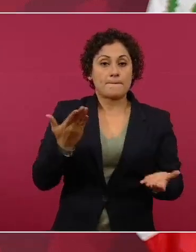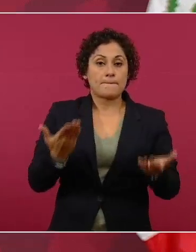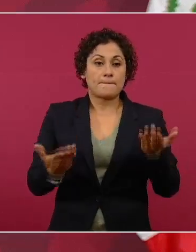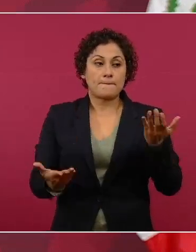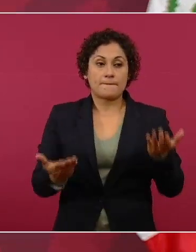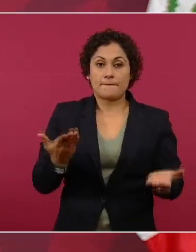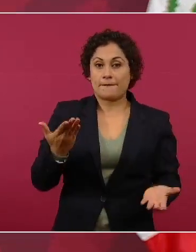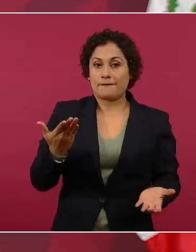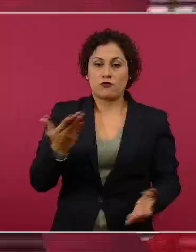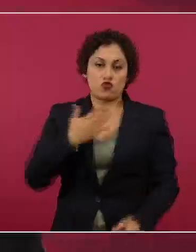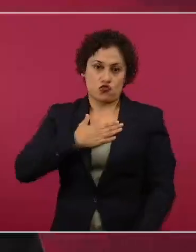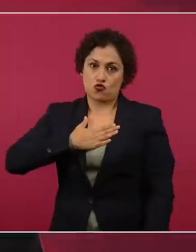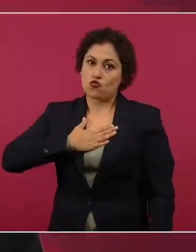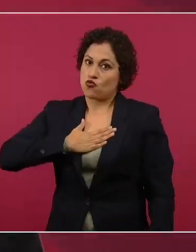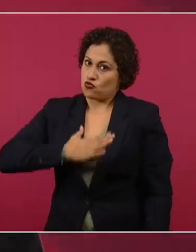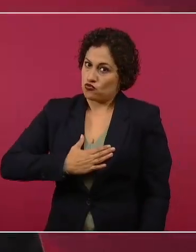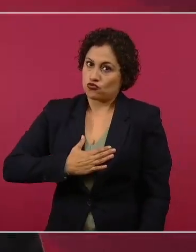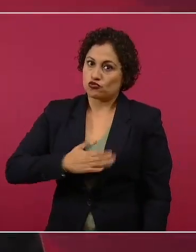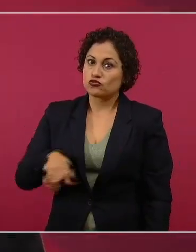Justicia.